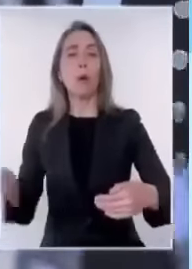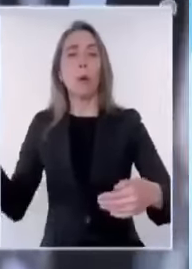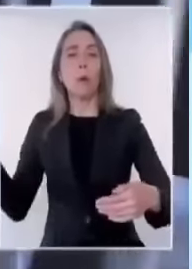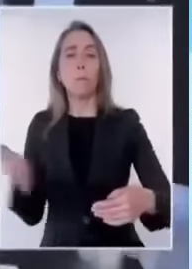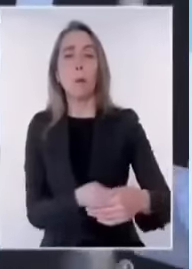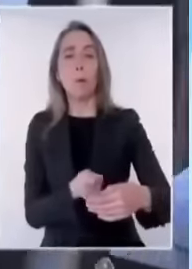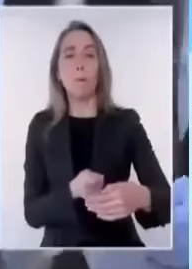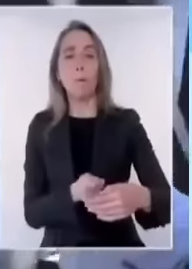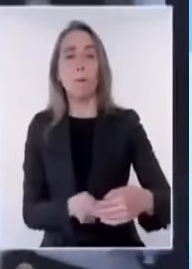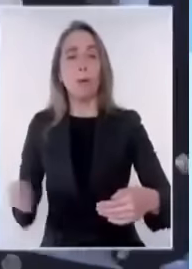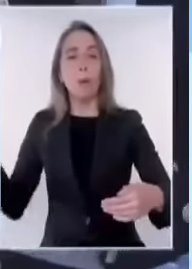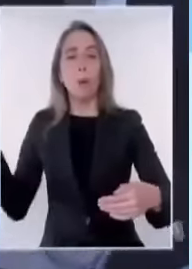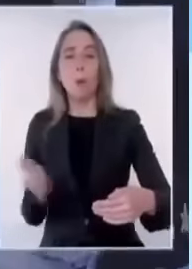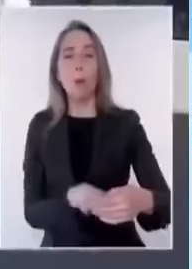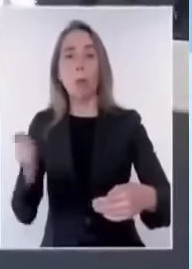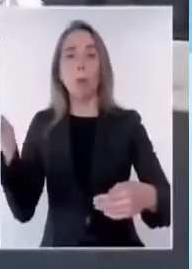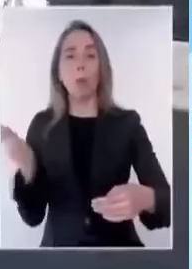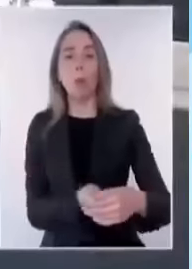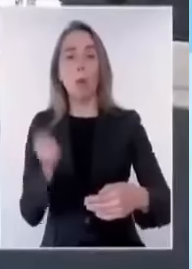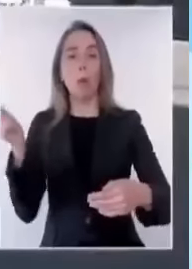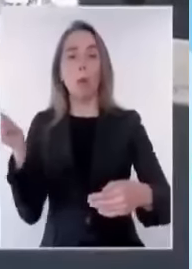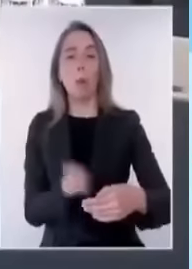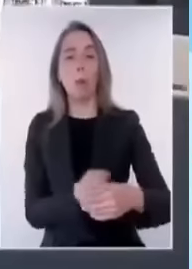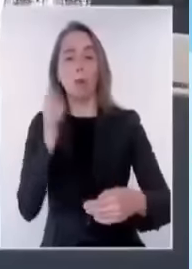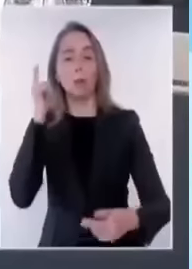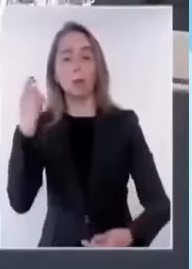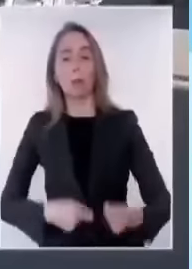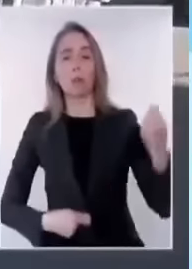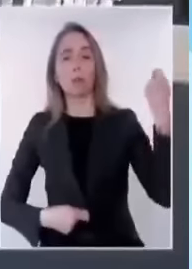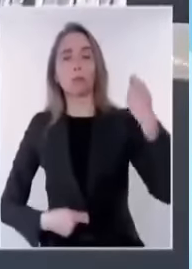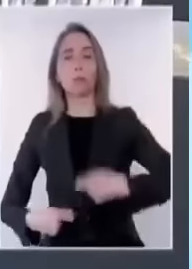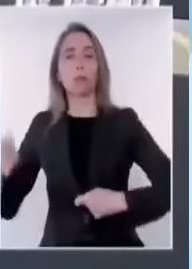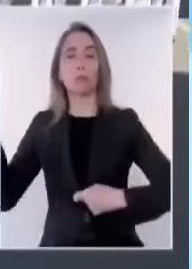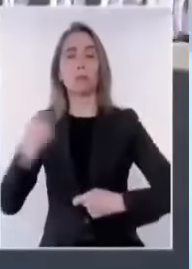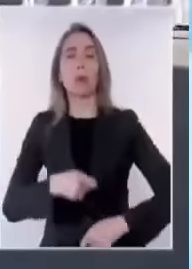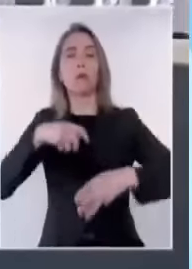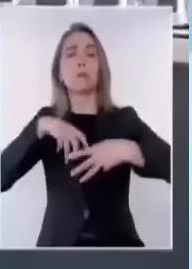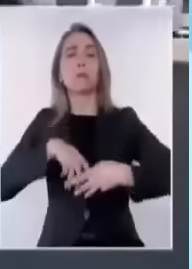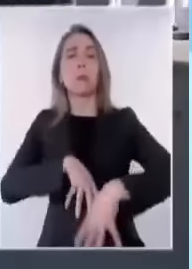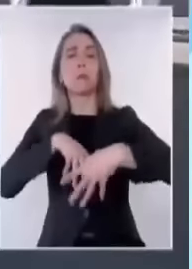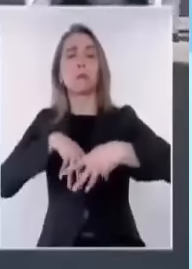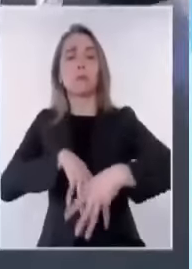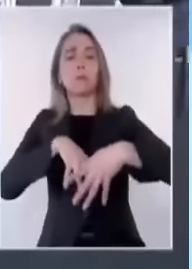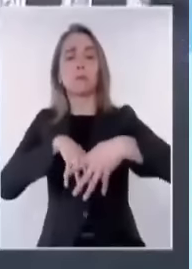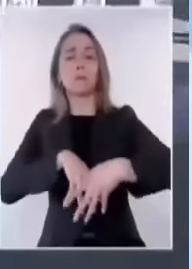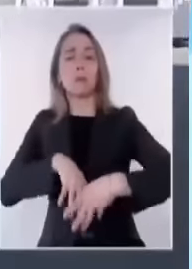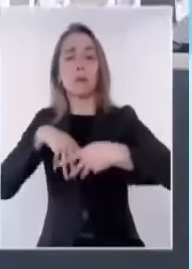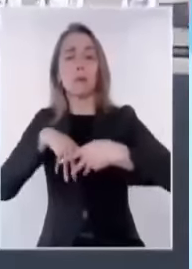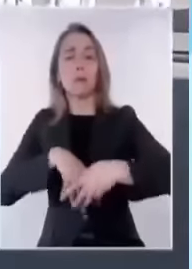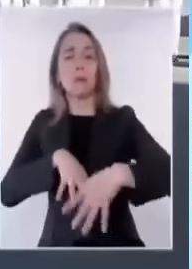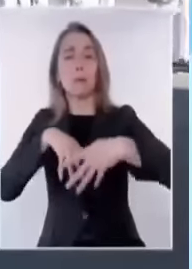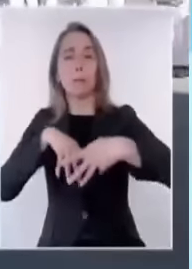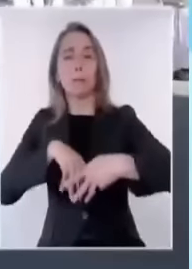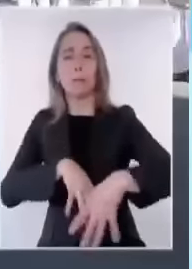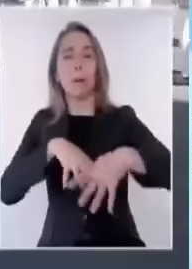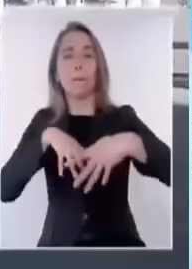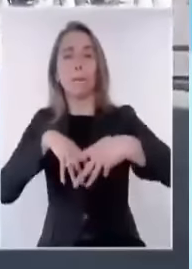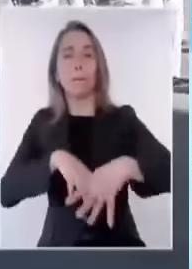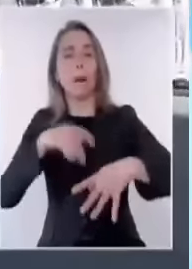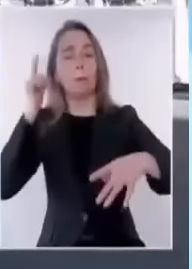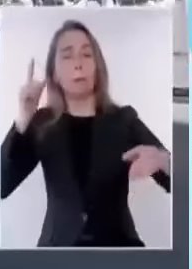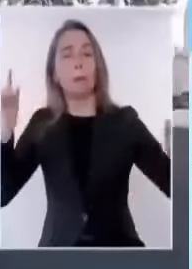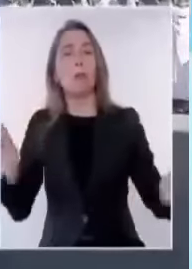Muchas mujeres, también muy característico en los desfiles. Chile, la acción femenina es muy